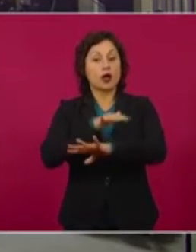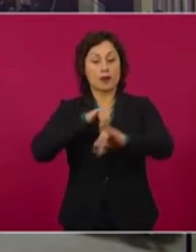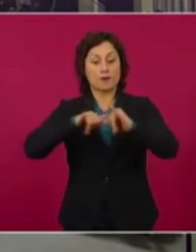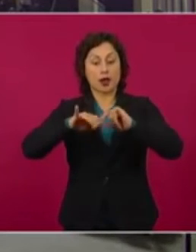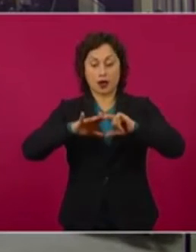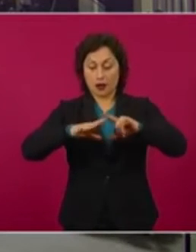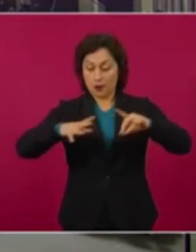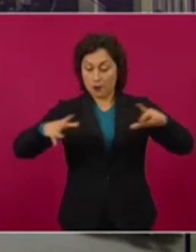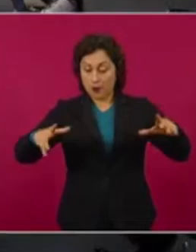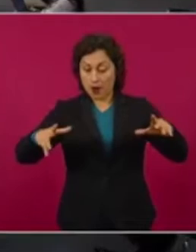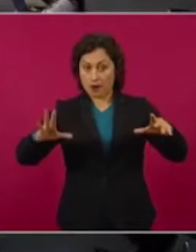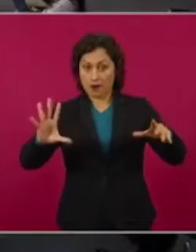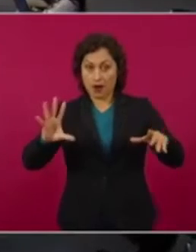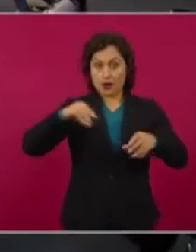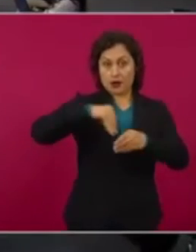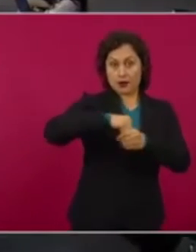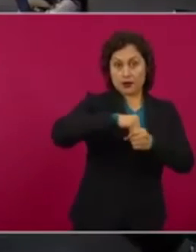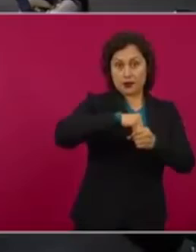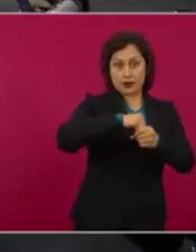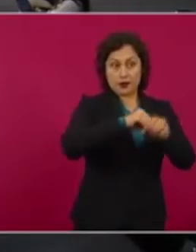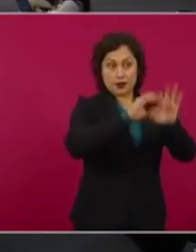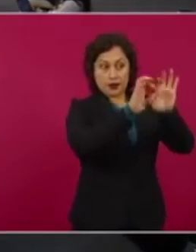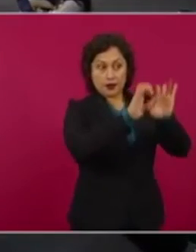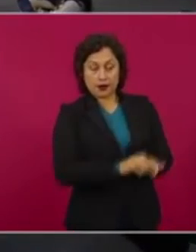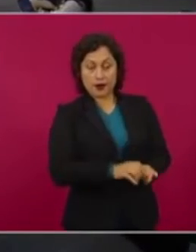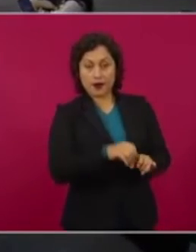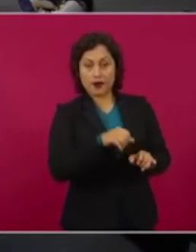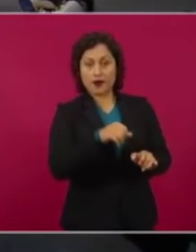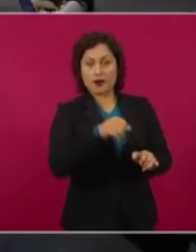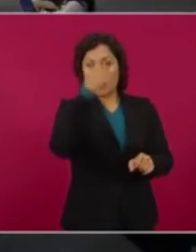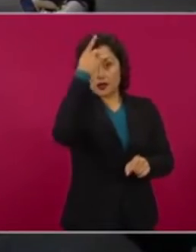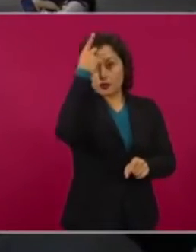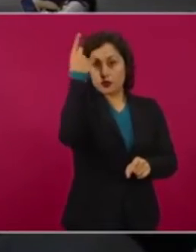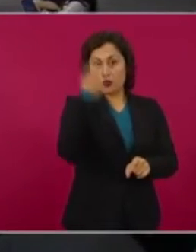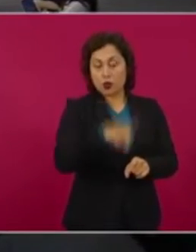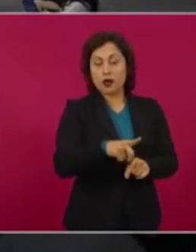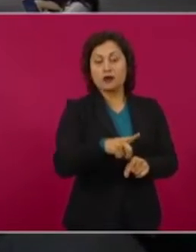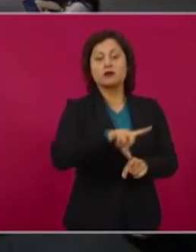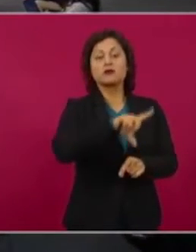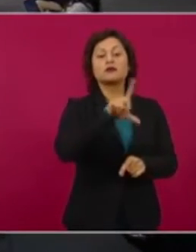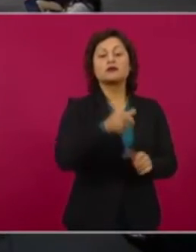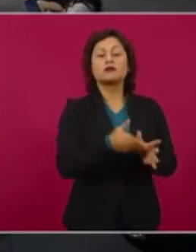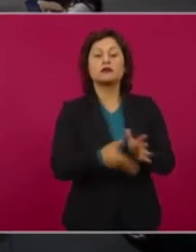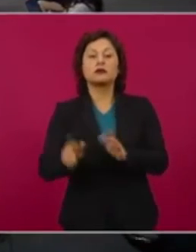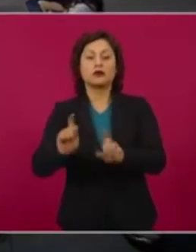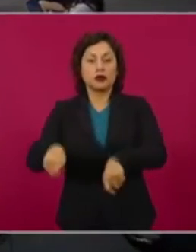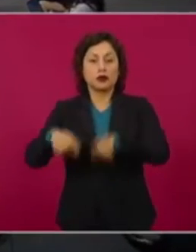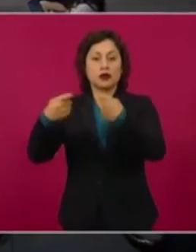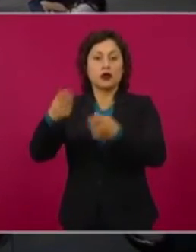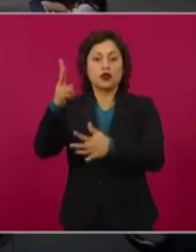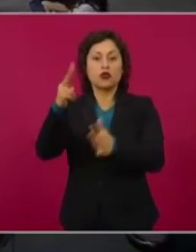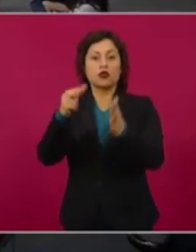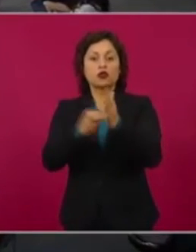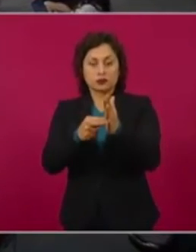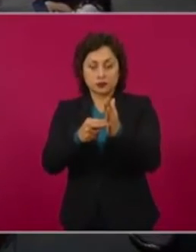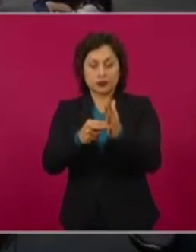donde estaban las escrituras y el RAN expide más de 2,000 certificados